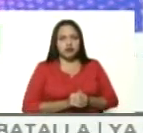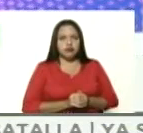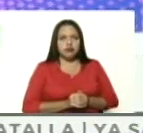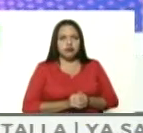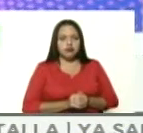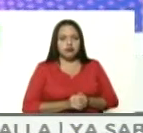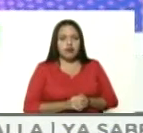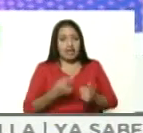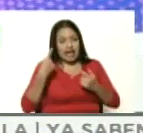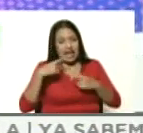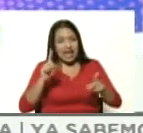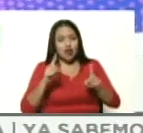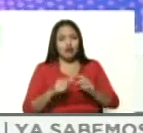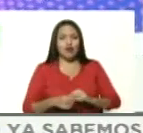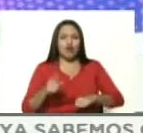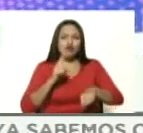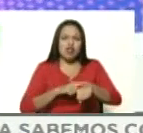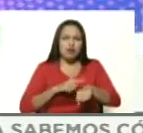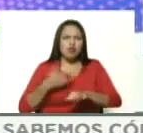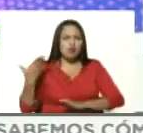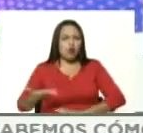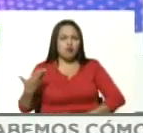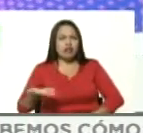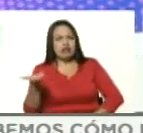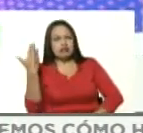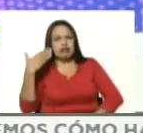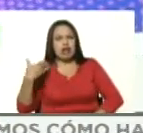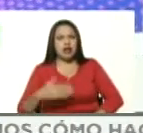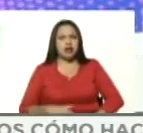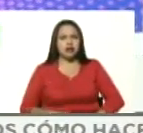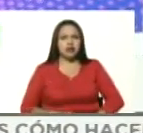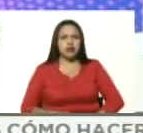Creo que fue un momento estelar, Copenhague.